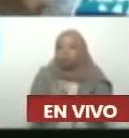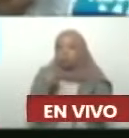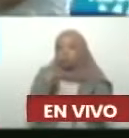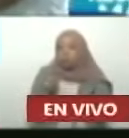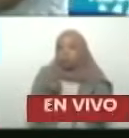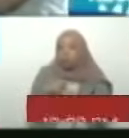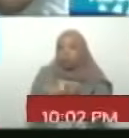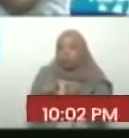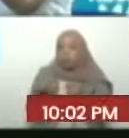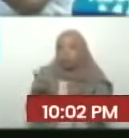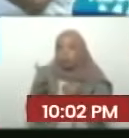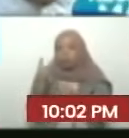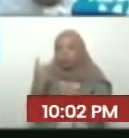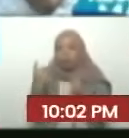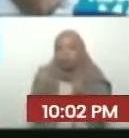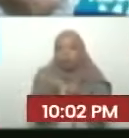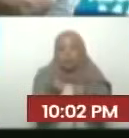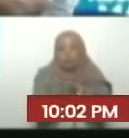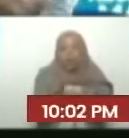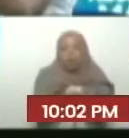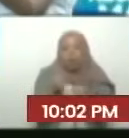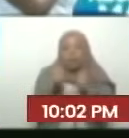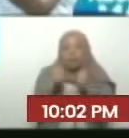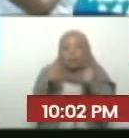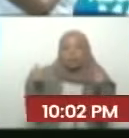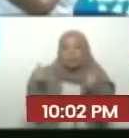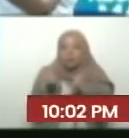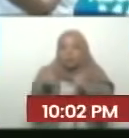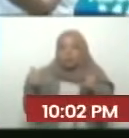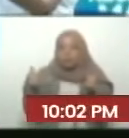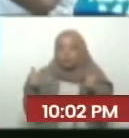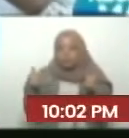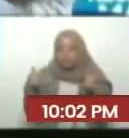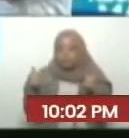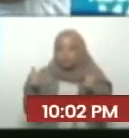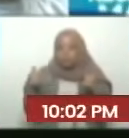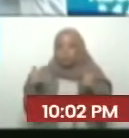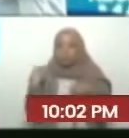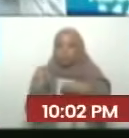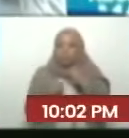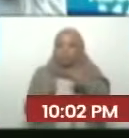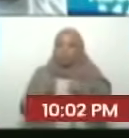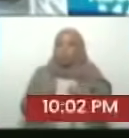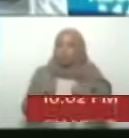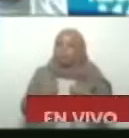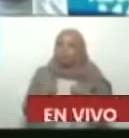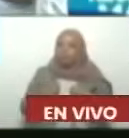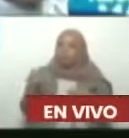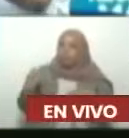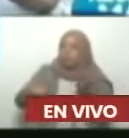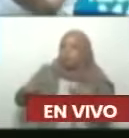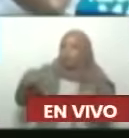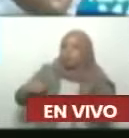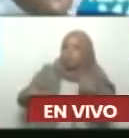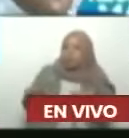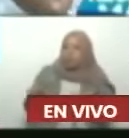empezamos a reunir a todos los tolderos, a todos los que hacen vida comercial ahí,